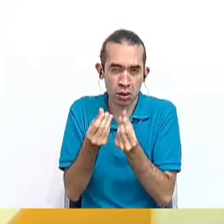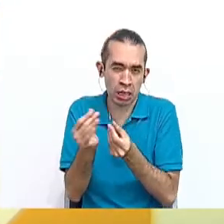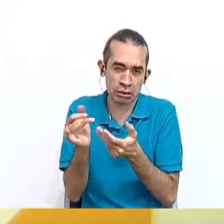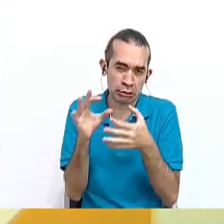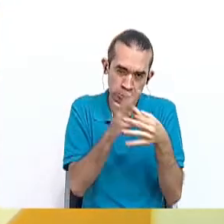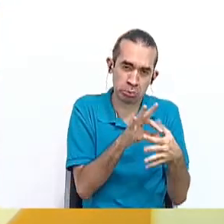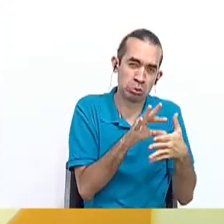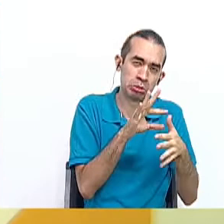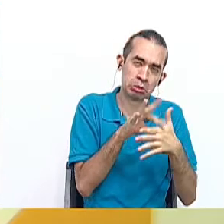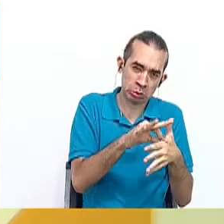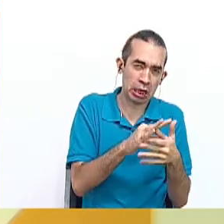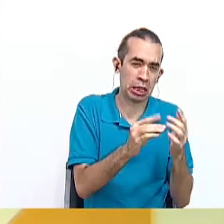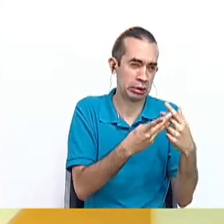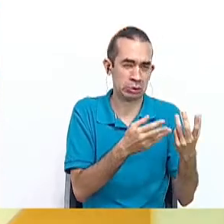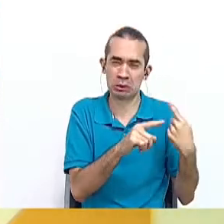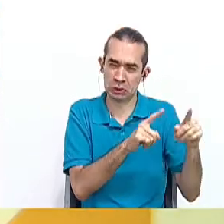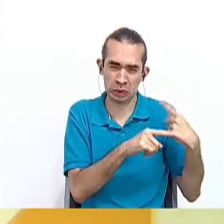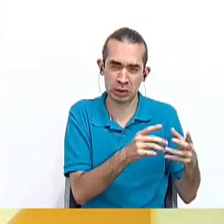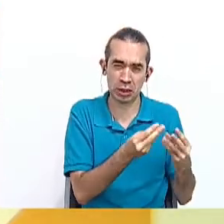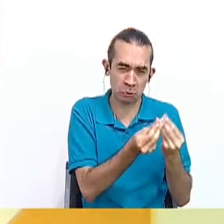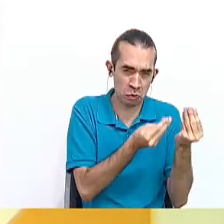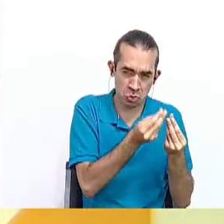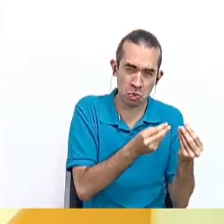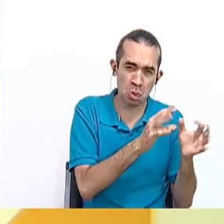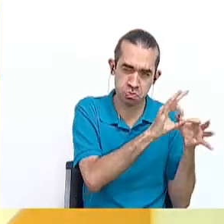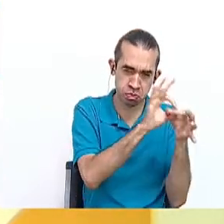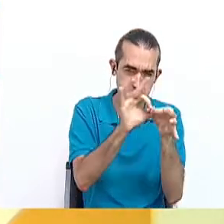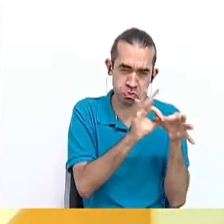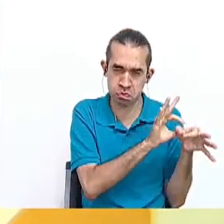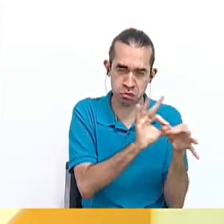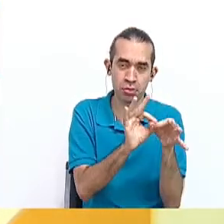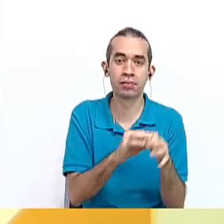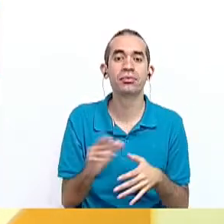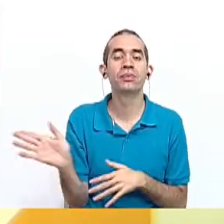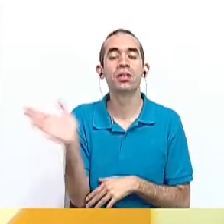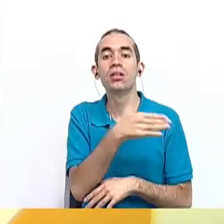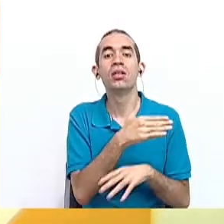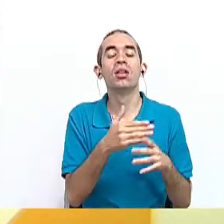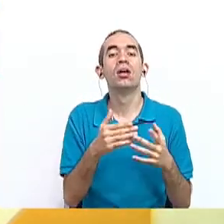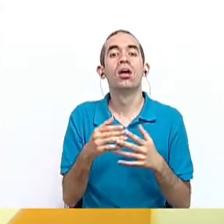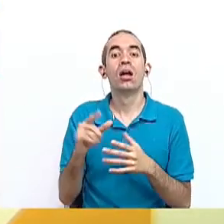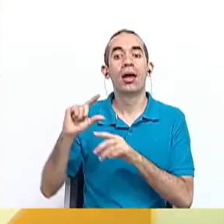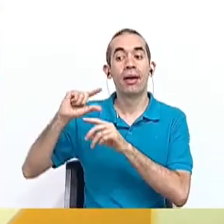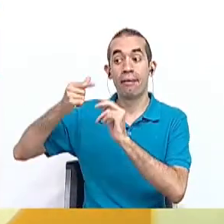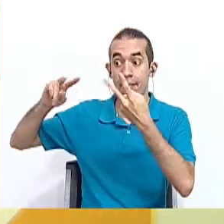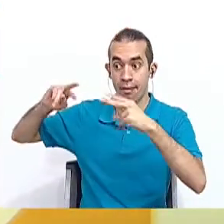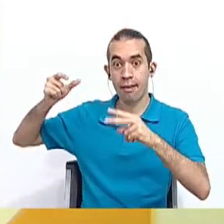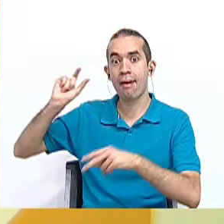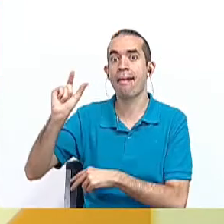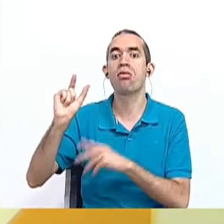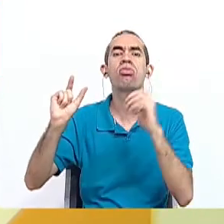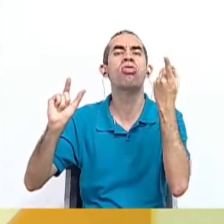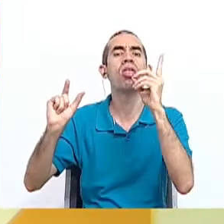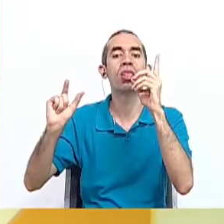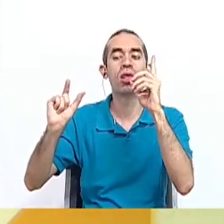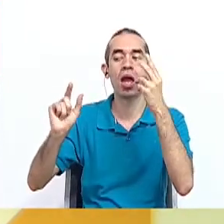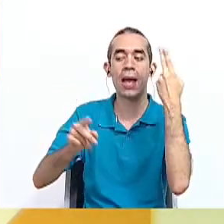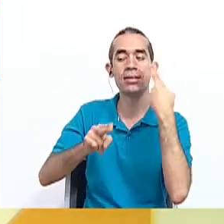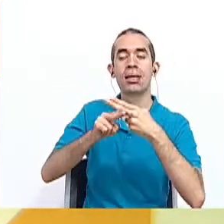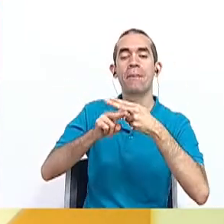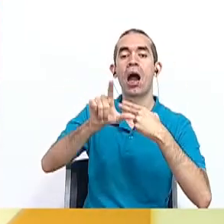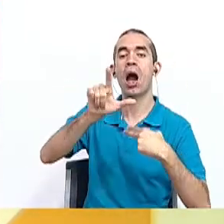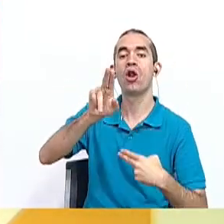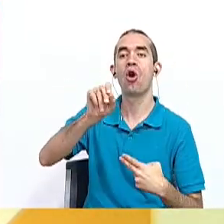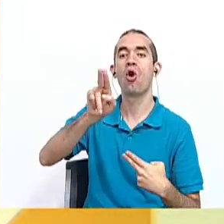¿Dónde encontramos los genes? En los cromosomas, en el locus. El locus es aquel